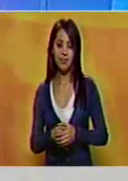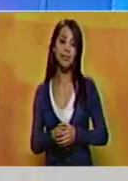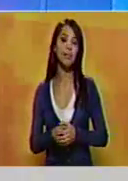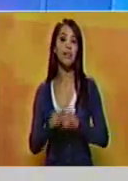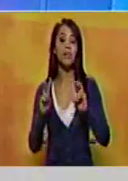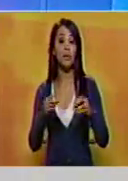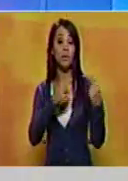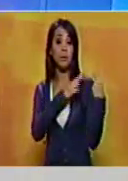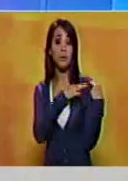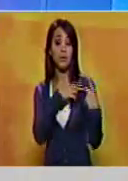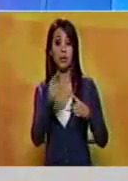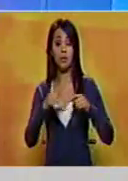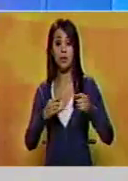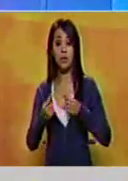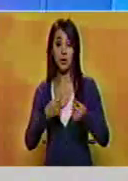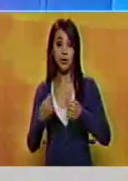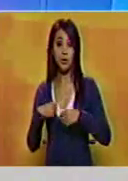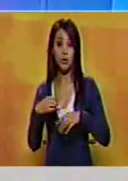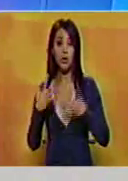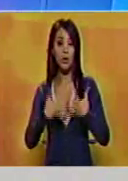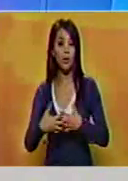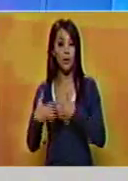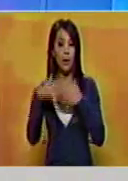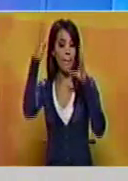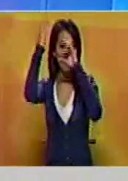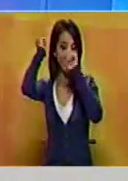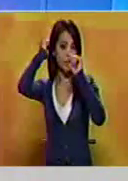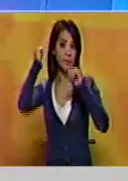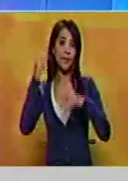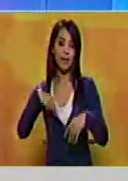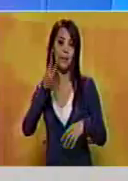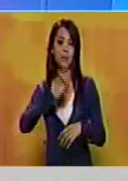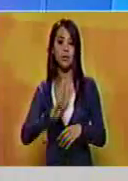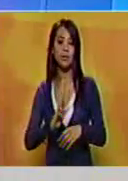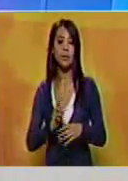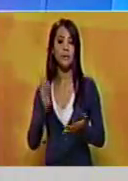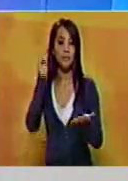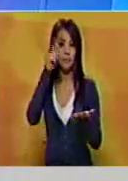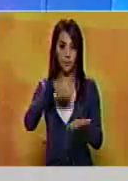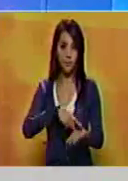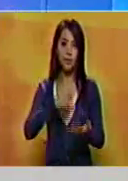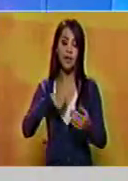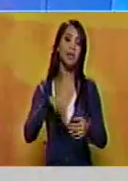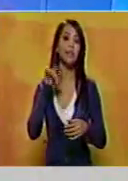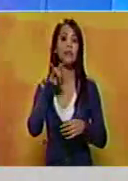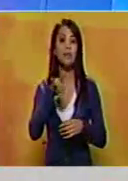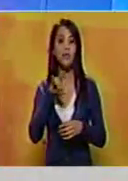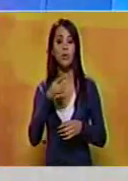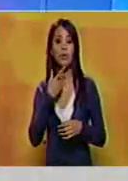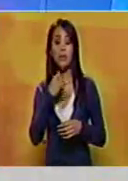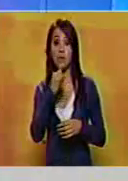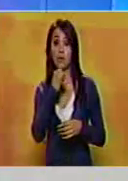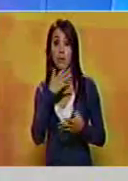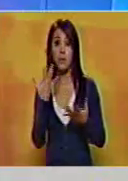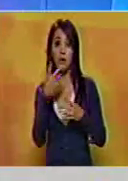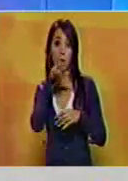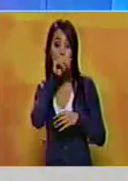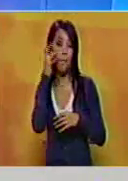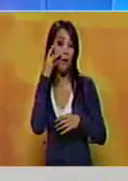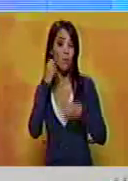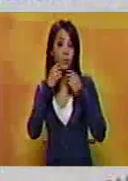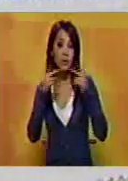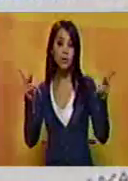El nuevo encargado de negocios de la Embajada de Estados Unidos en Venezuela, Todd Robinson, arribó al país este lunes, según informó el propio despacho a través de su cuenta en